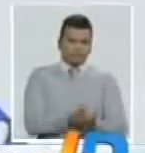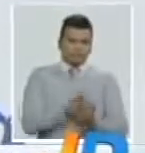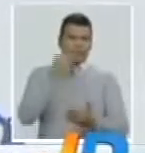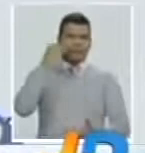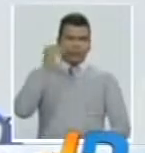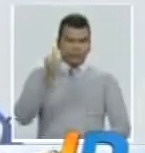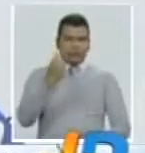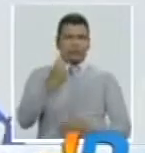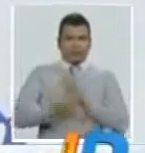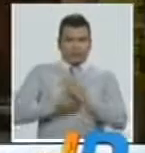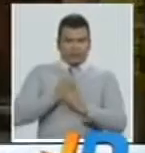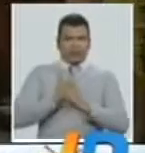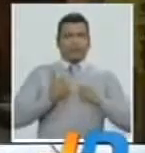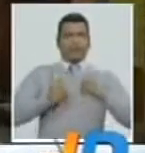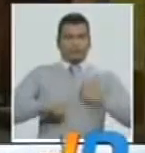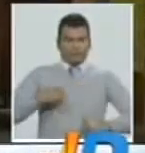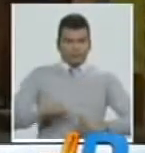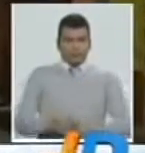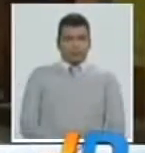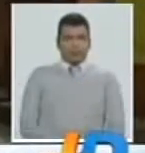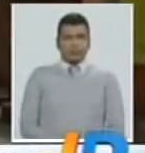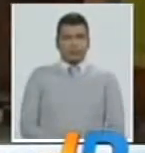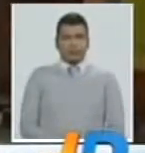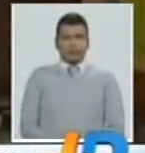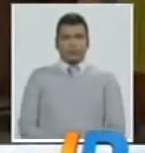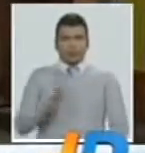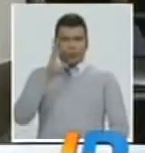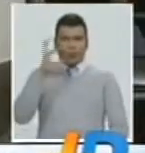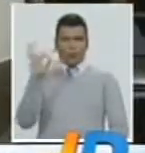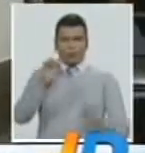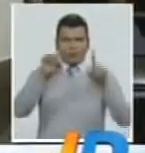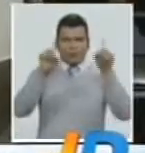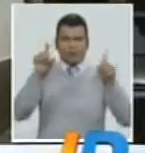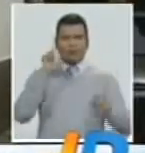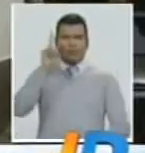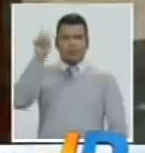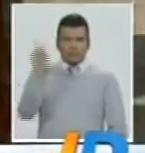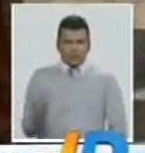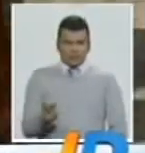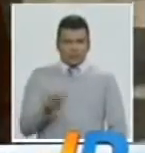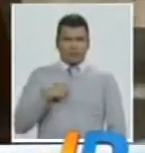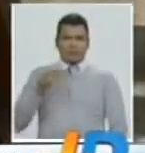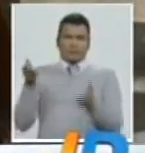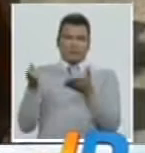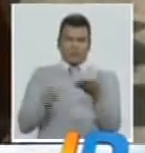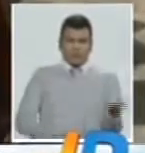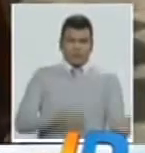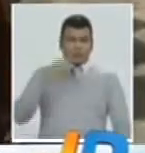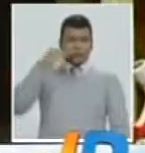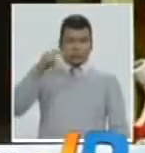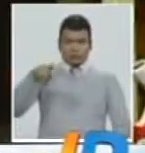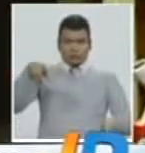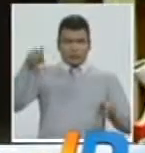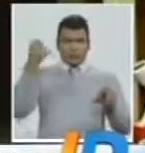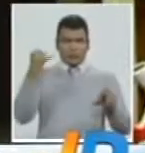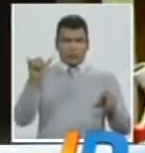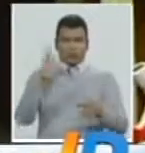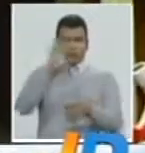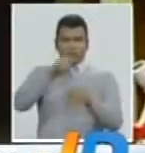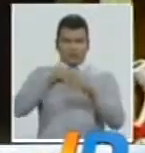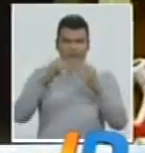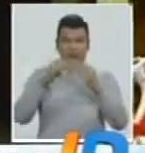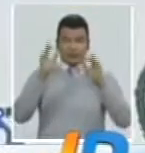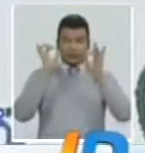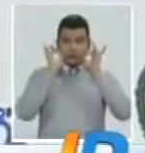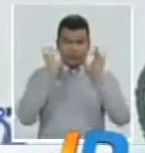a un menor de edad de 2 años. En el hecho, el hombre conocido con el alias del venezolano perdió la vida, mientras que la niña ya fue dada de alta, ya que la herida no